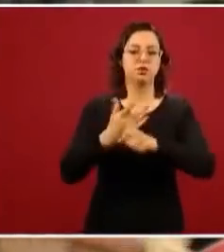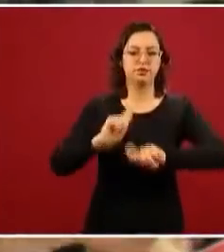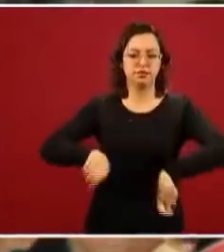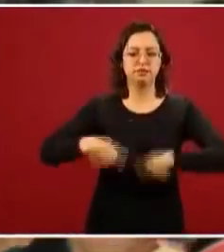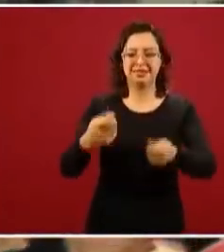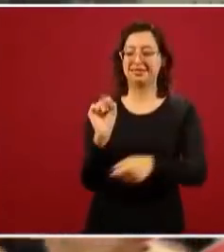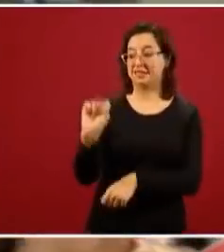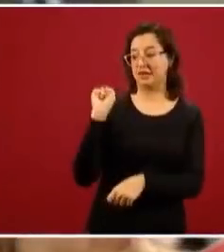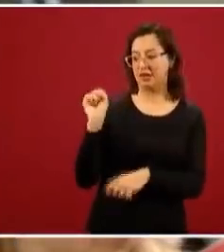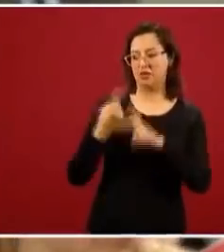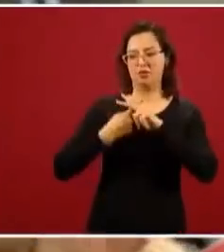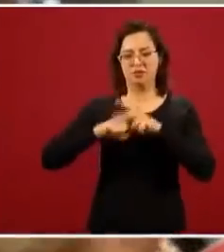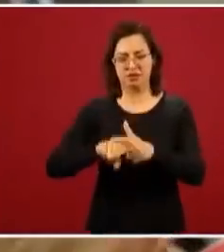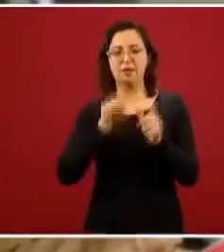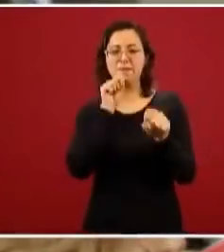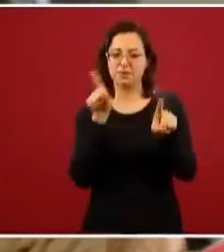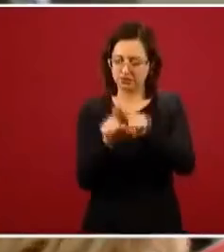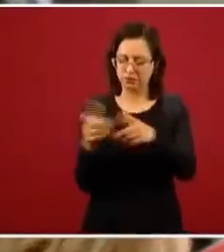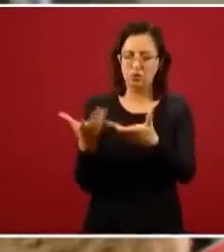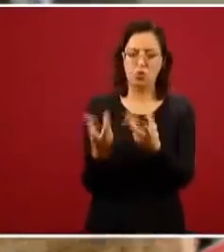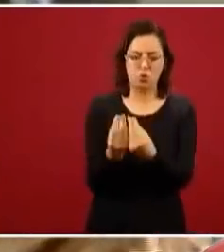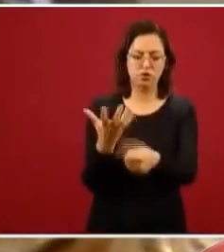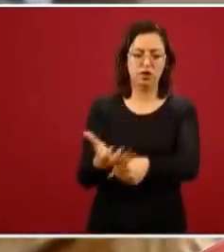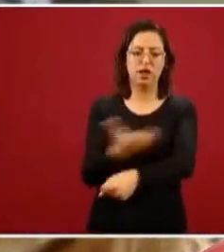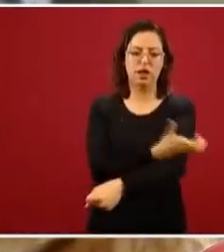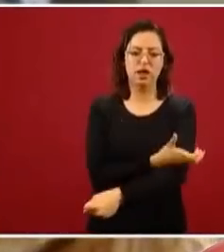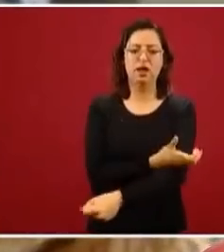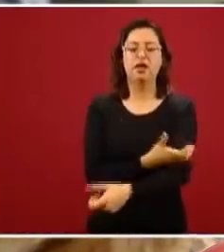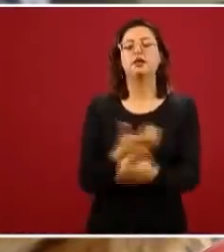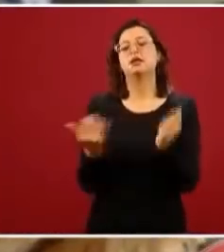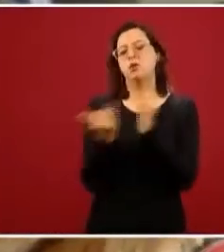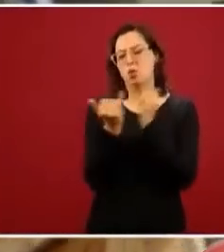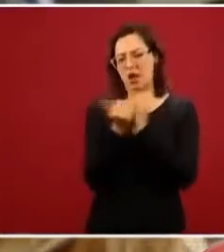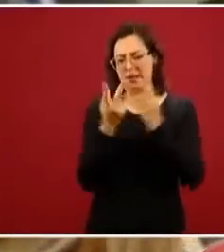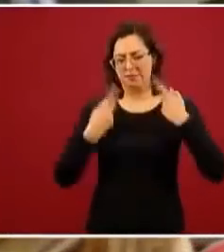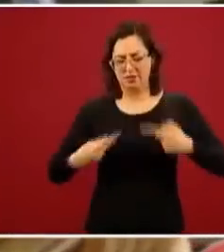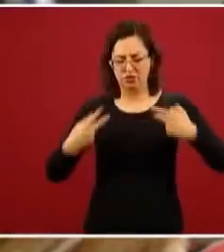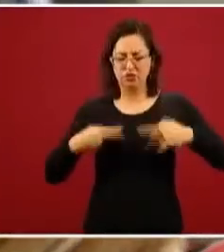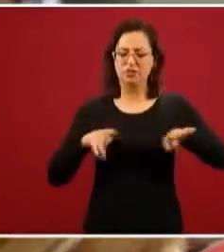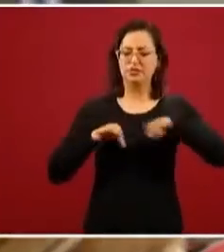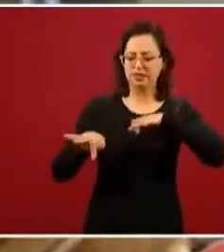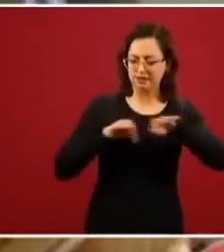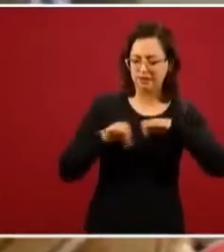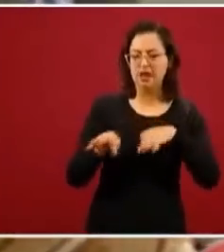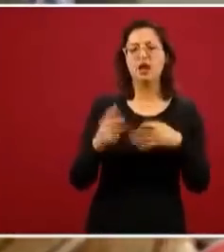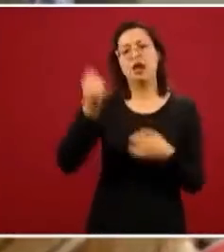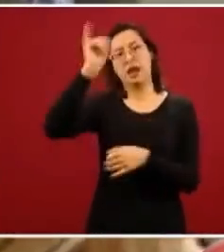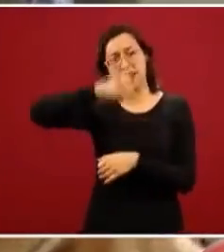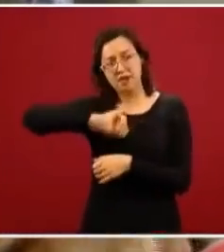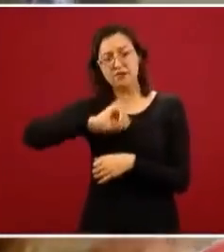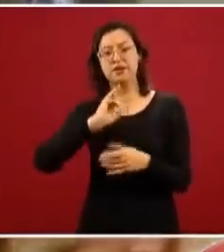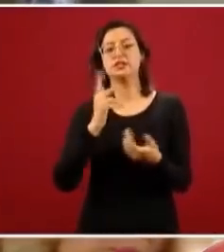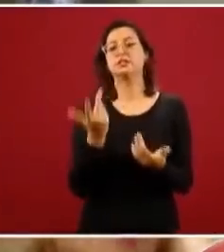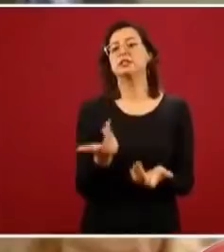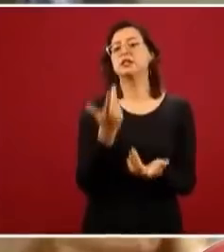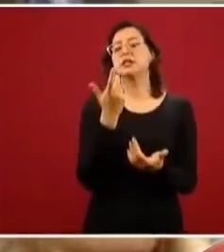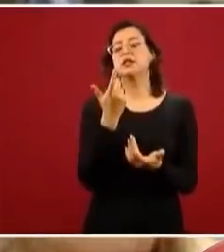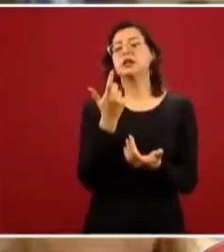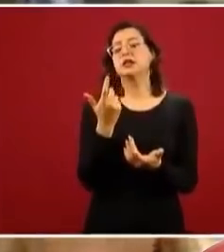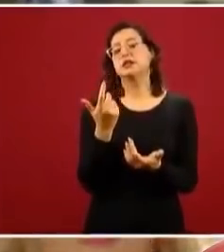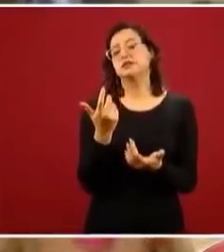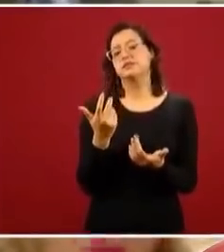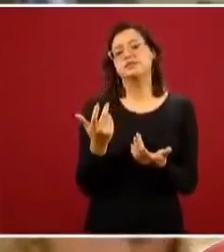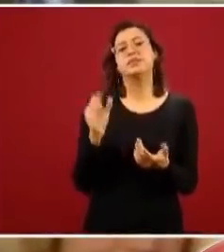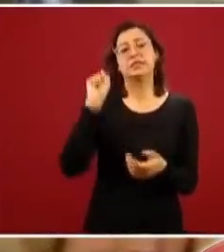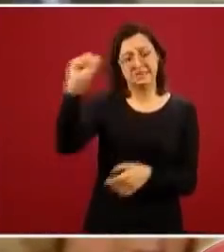sábado pasado, estuvo también en el foro, estuvieron los derechohabientes, trabajadores, estuvo la parte patronal, estuvo la parte pues